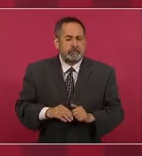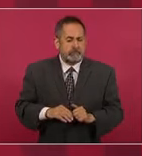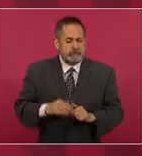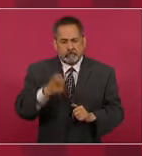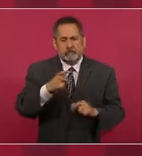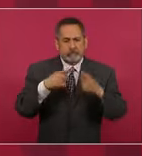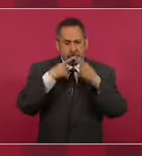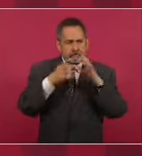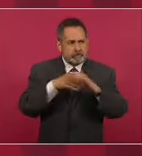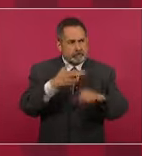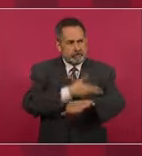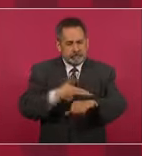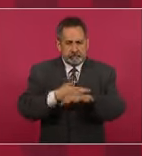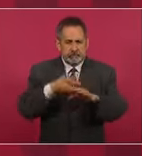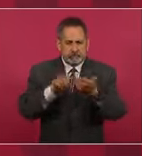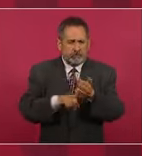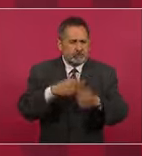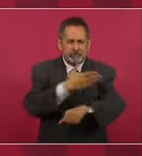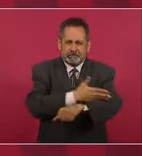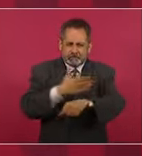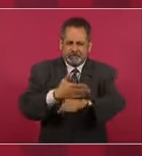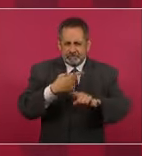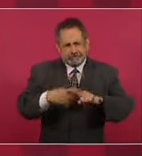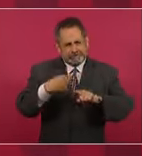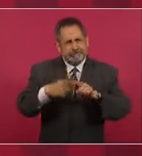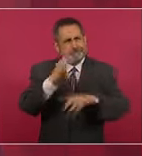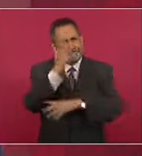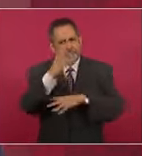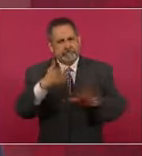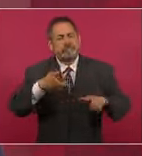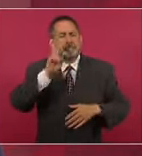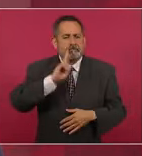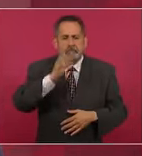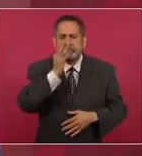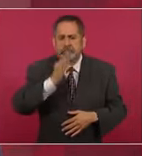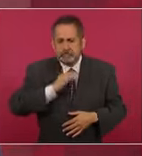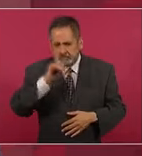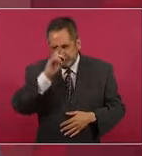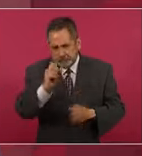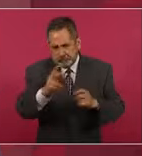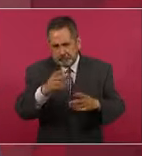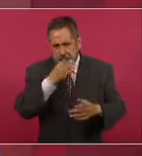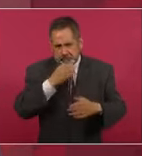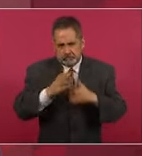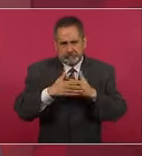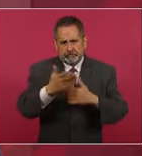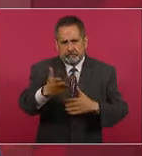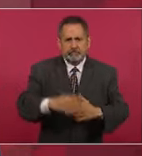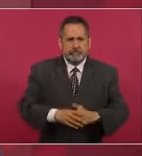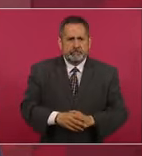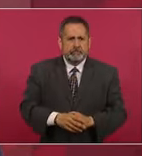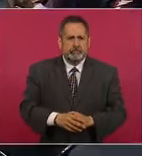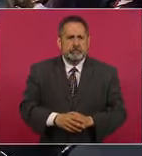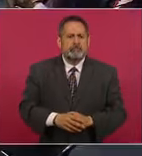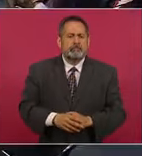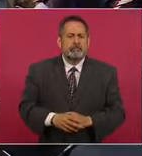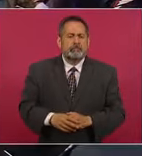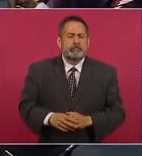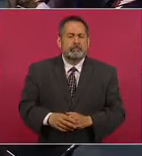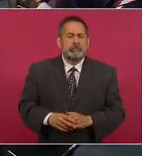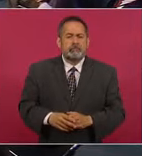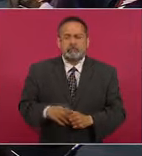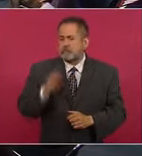esa variedad de maderas, pero vamos a tomar en cuenta lo que estás planteando. Aquí le